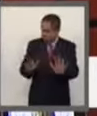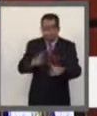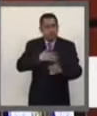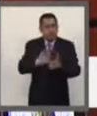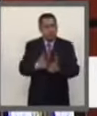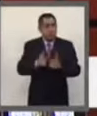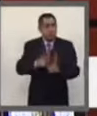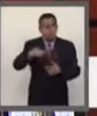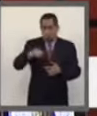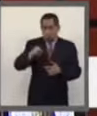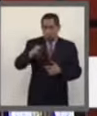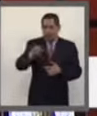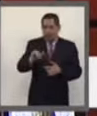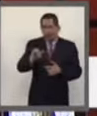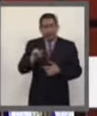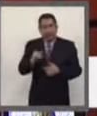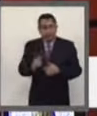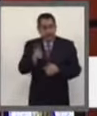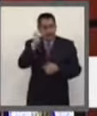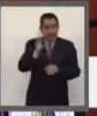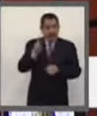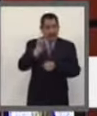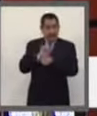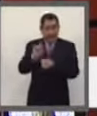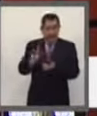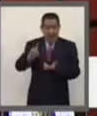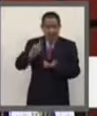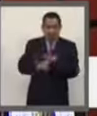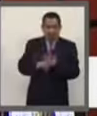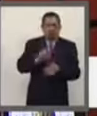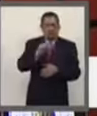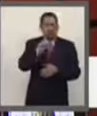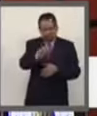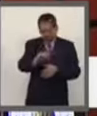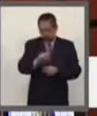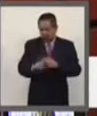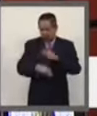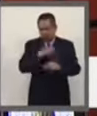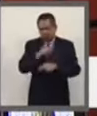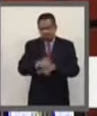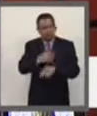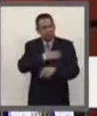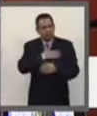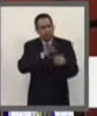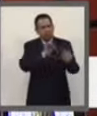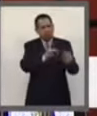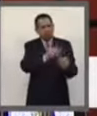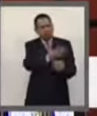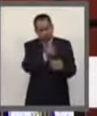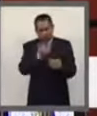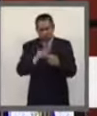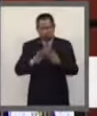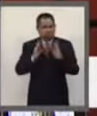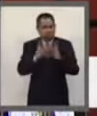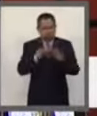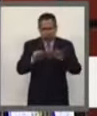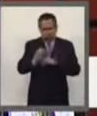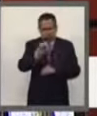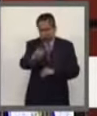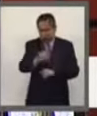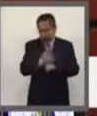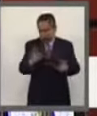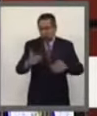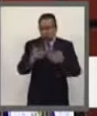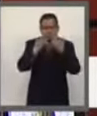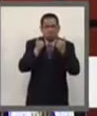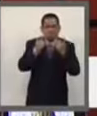Parlamentario de Morena, desde el primer momento votamos a favor de que se realizara esta mesa de trabajo. Nosotros no tenemos